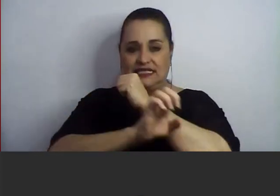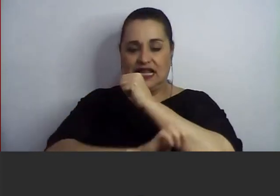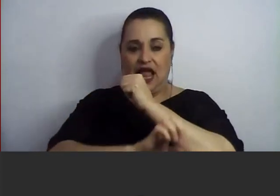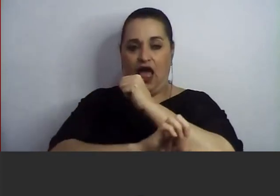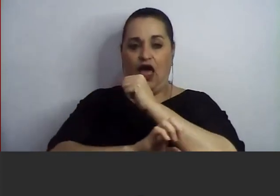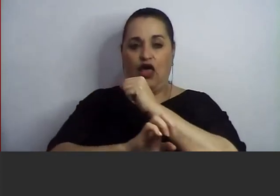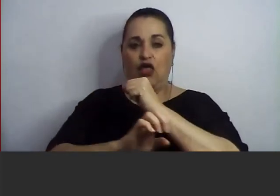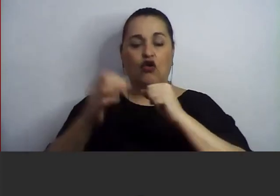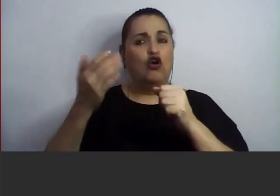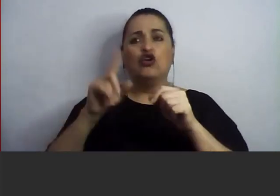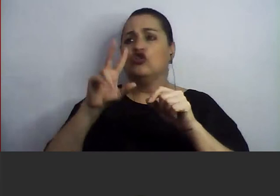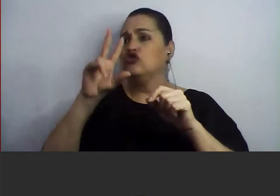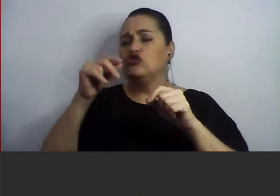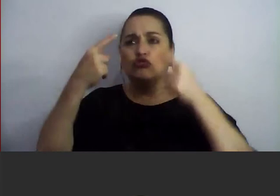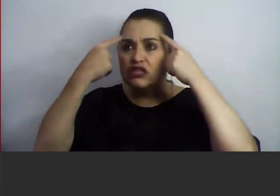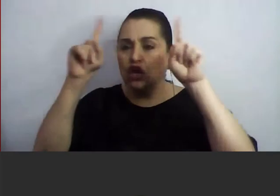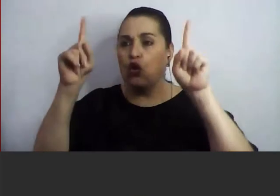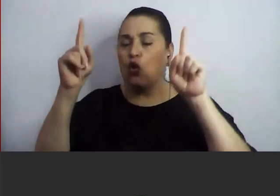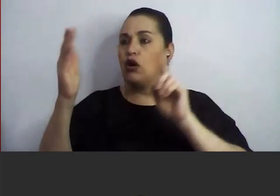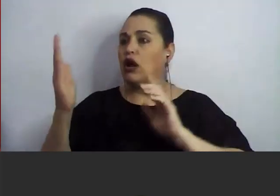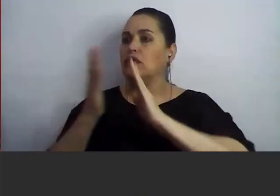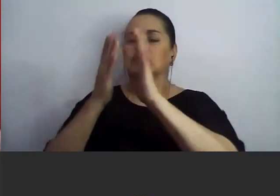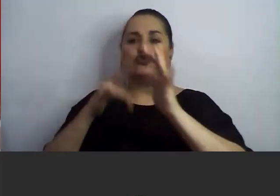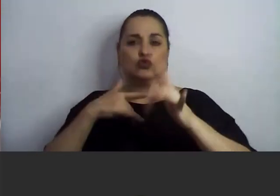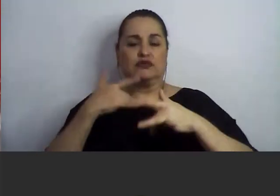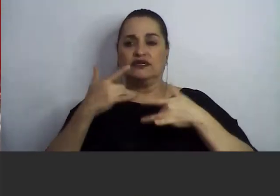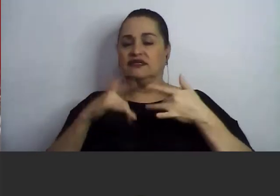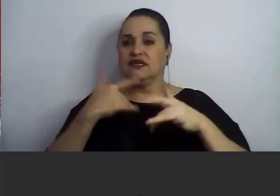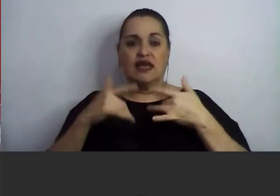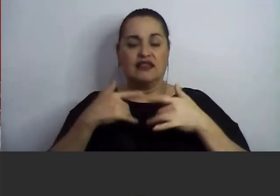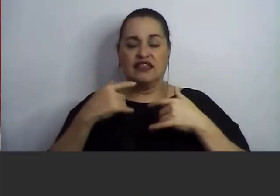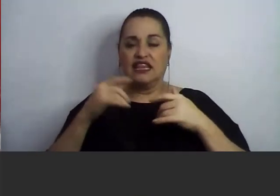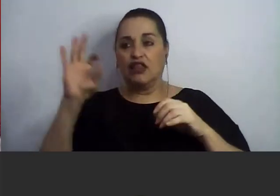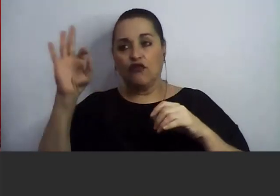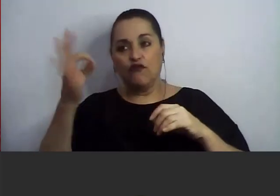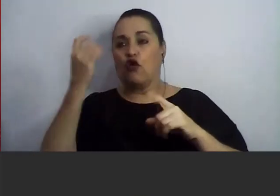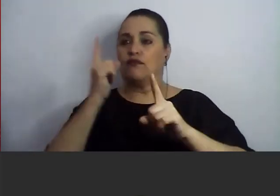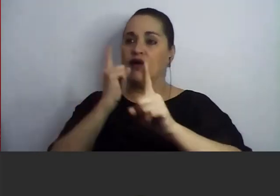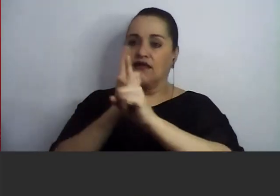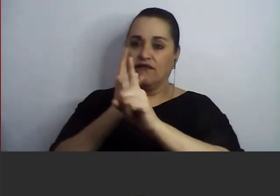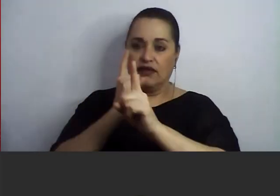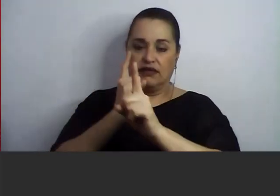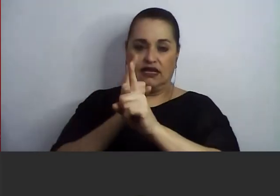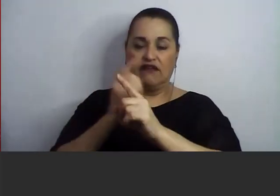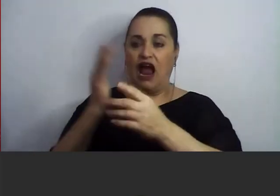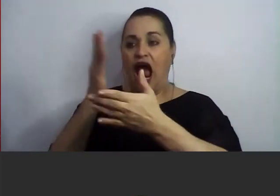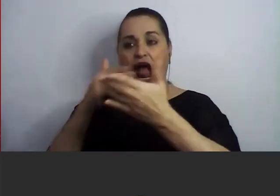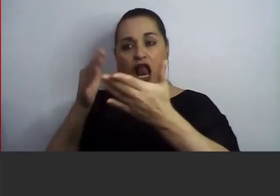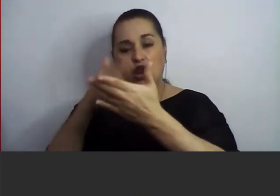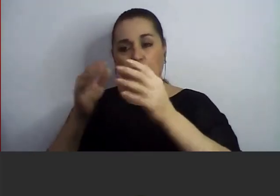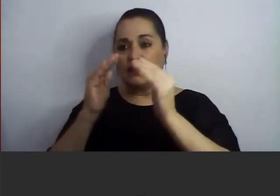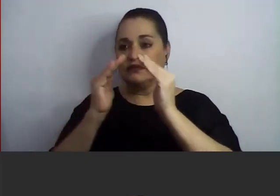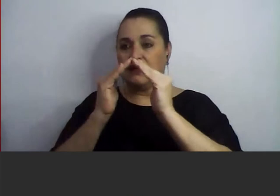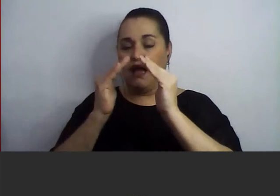no se está llegando no se está sintiendo de manera efectiva en algunos casos